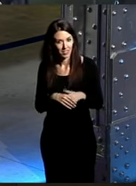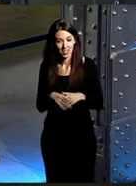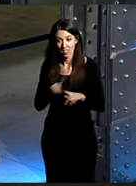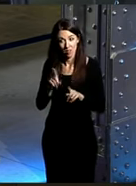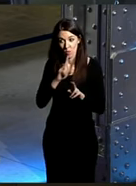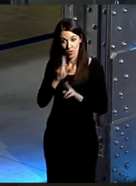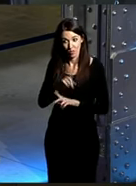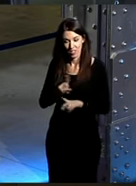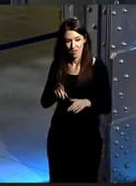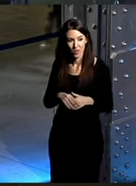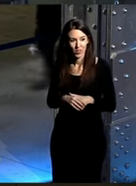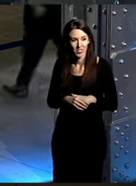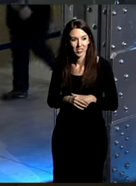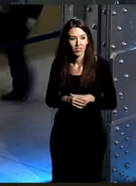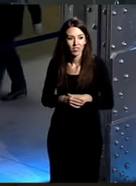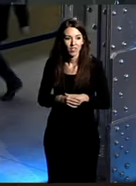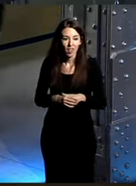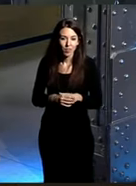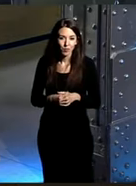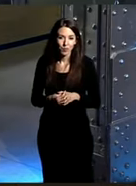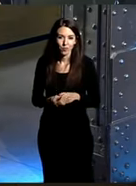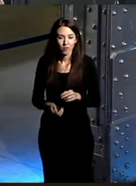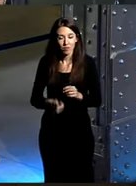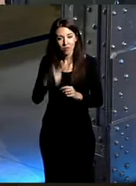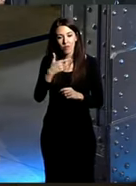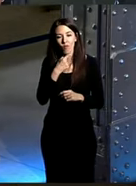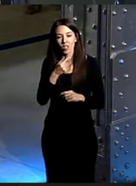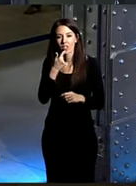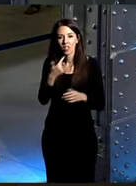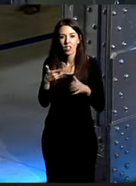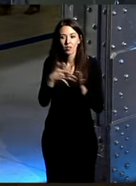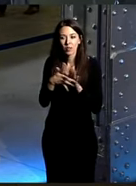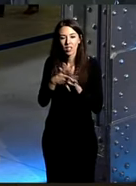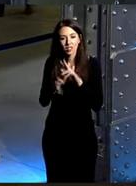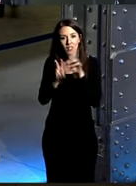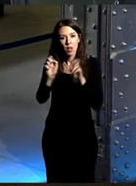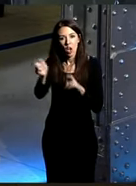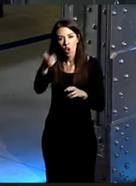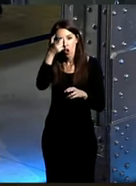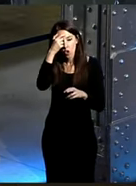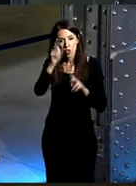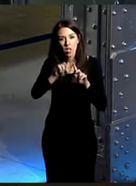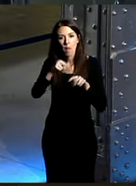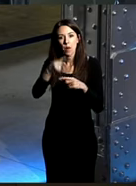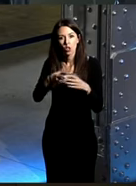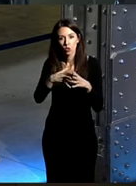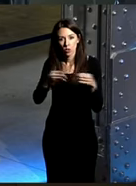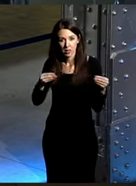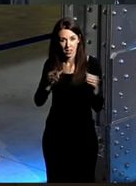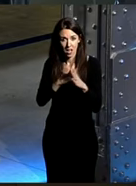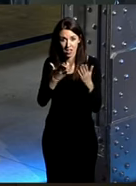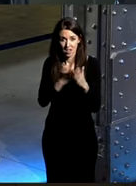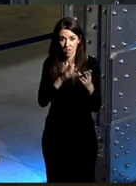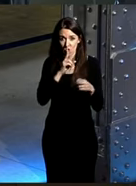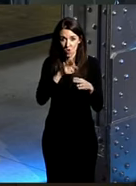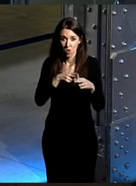no tiene respuesta. Y sobre todo me encantaría que dijeses o que nos explicases qué es para ti este concepto de la posuniversidad, ¿no? El libro se llama